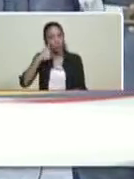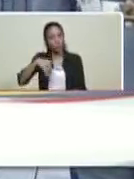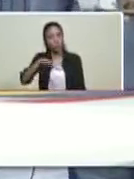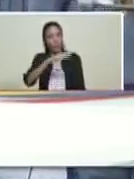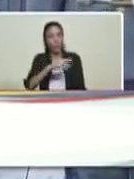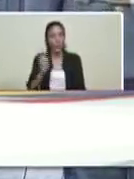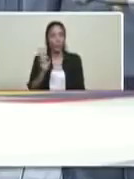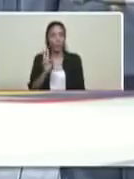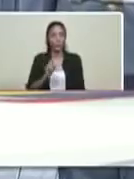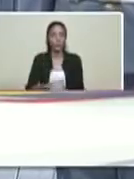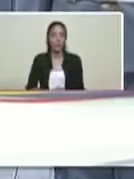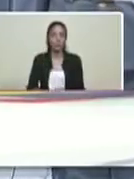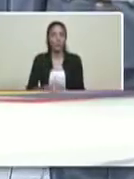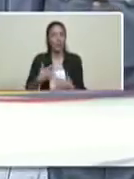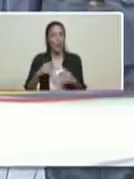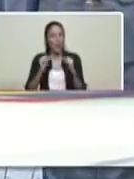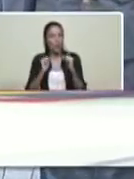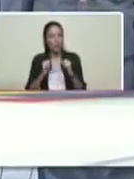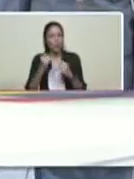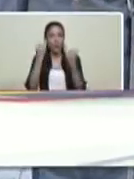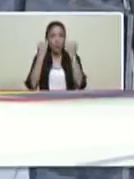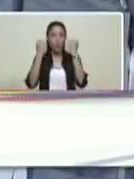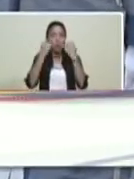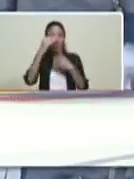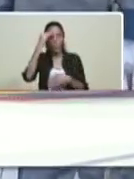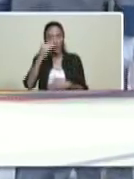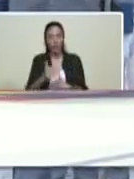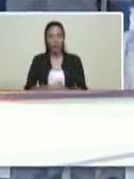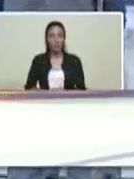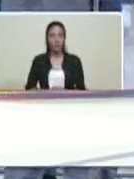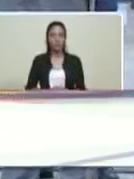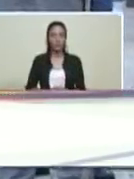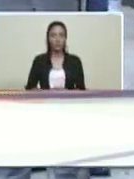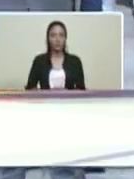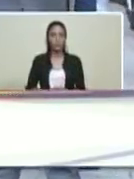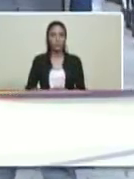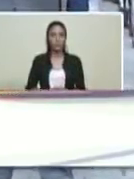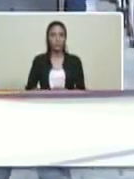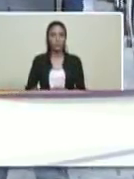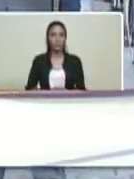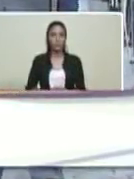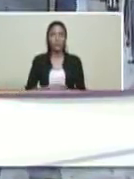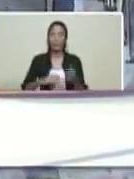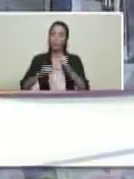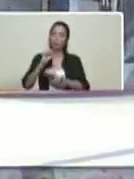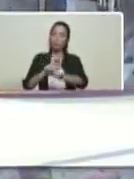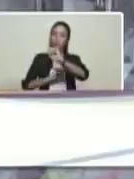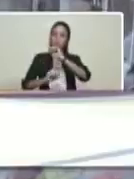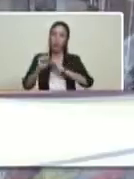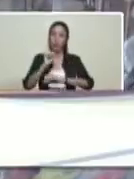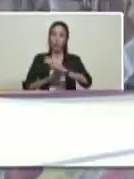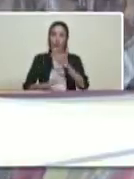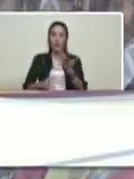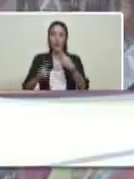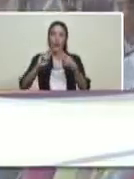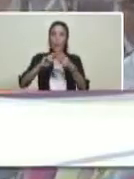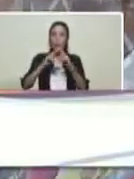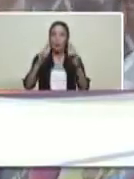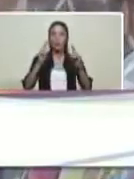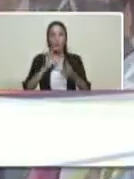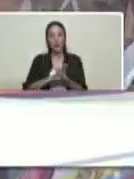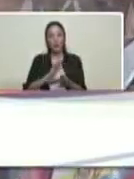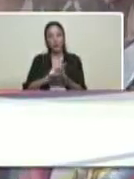y que tiene su fuerza armada como garante pueblo en armas garante de la paz de la estabilidad